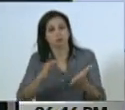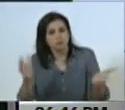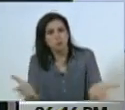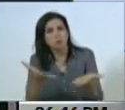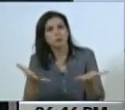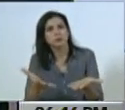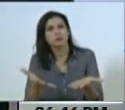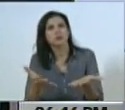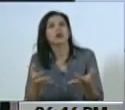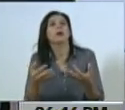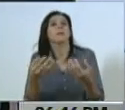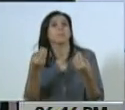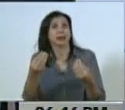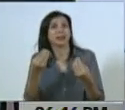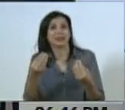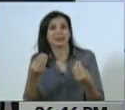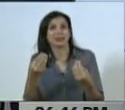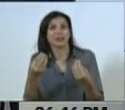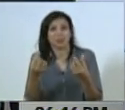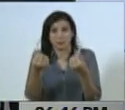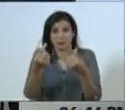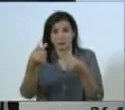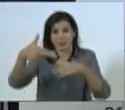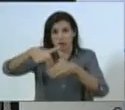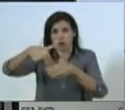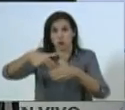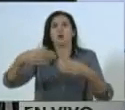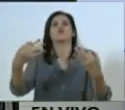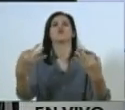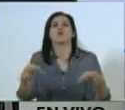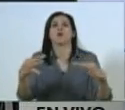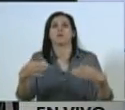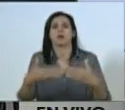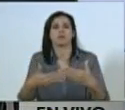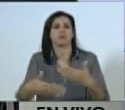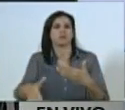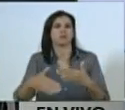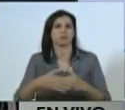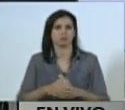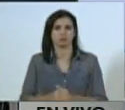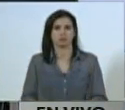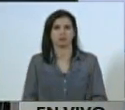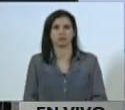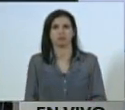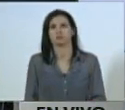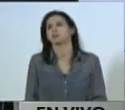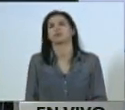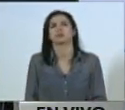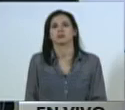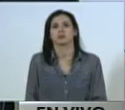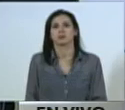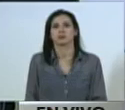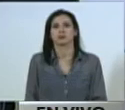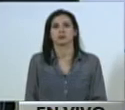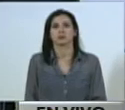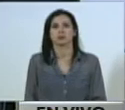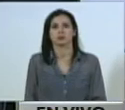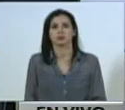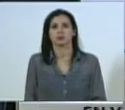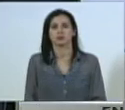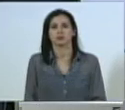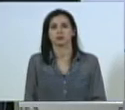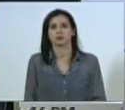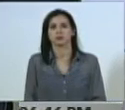la estabilización del mercado a nivel mundial. And we remain grateful for the leadership role of President